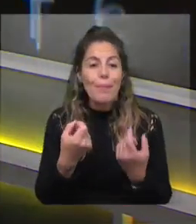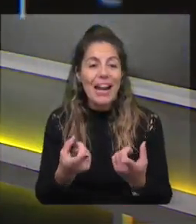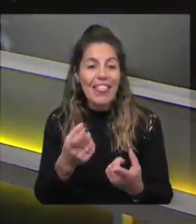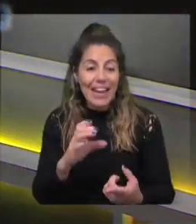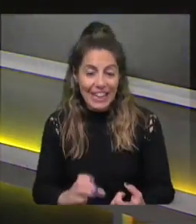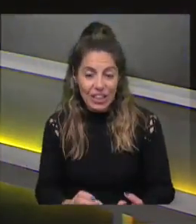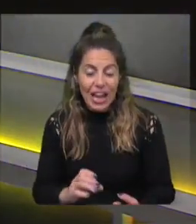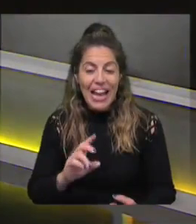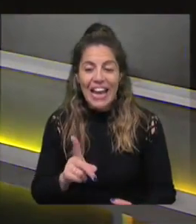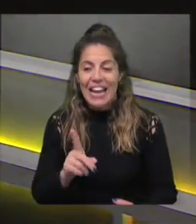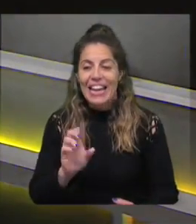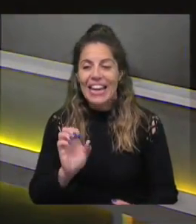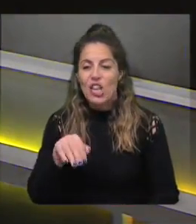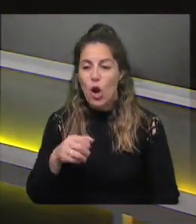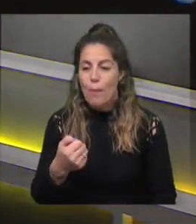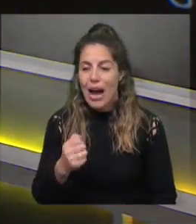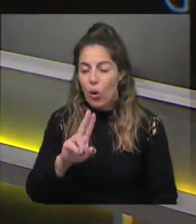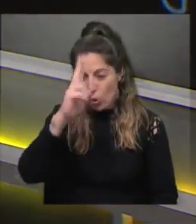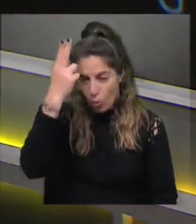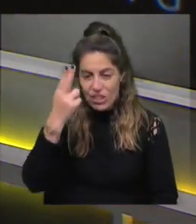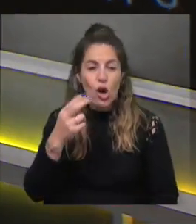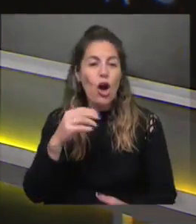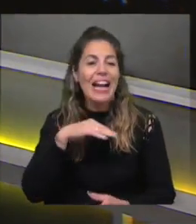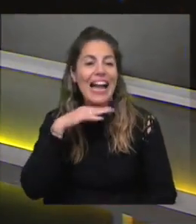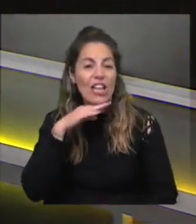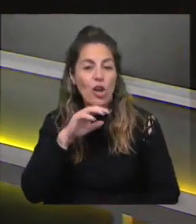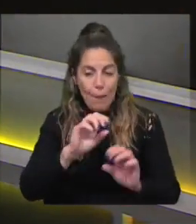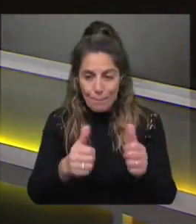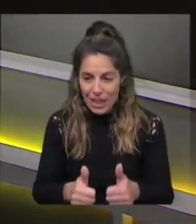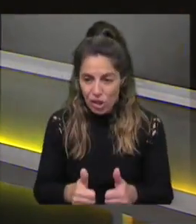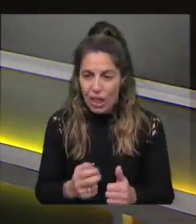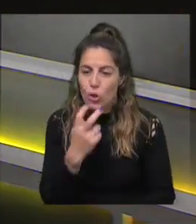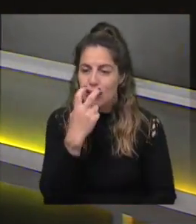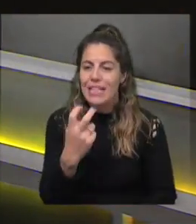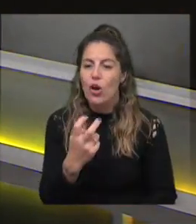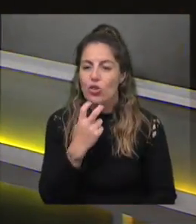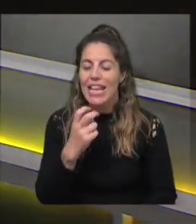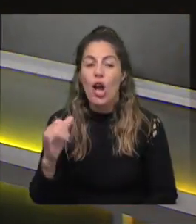el genoma uruguayo. Insisto, Canelones, Maldonado, San José,